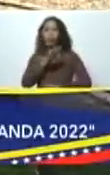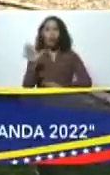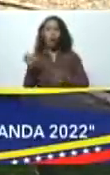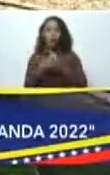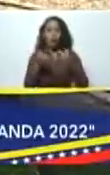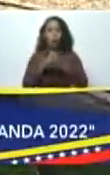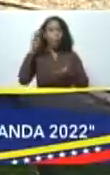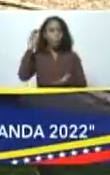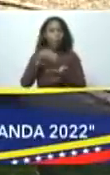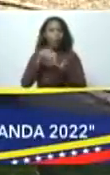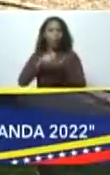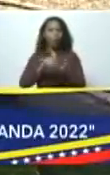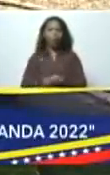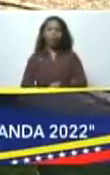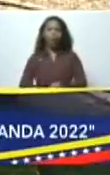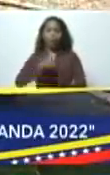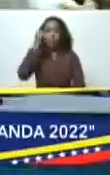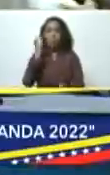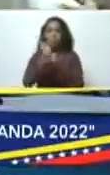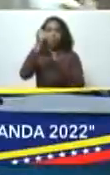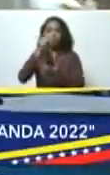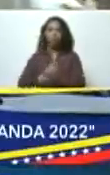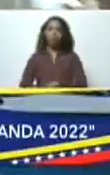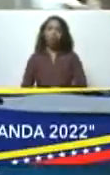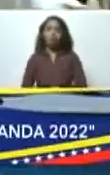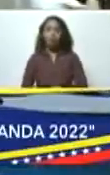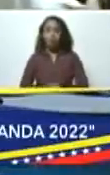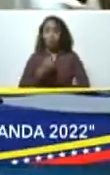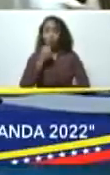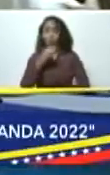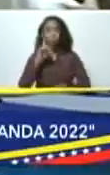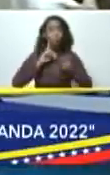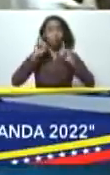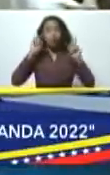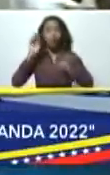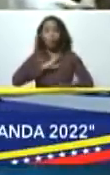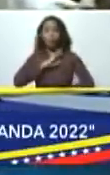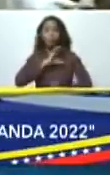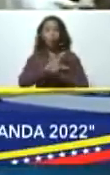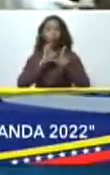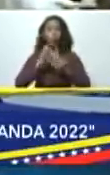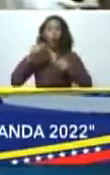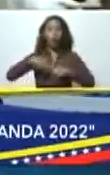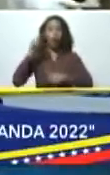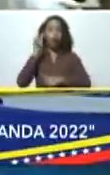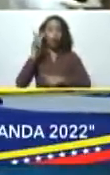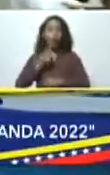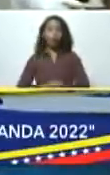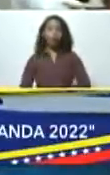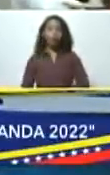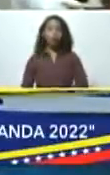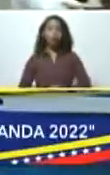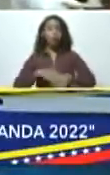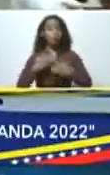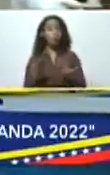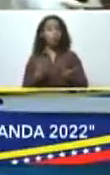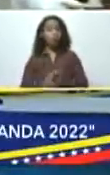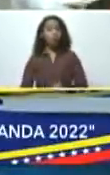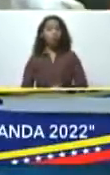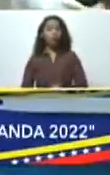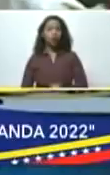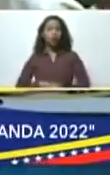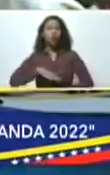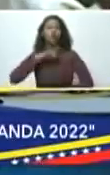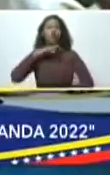de Miranda. Amén. Bueno, música venezolana, música recia, que lo llena